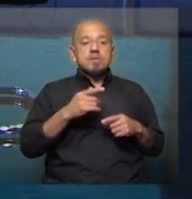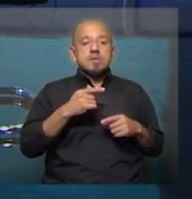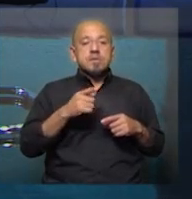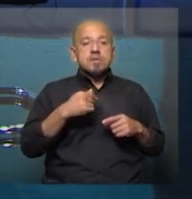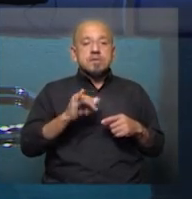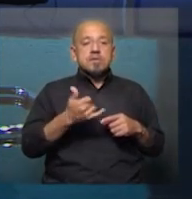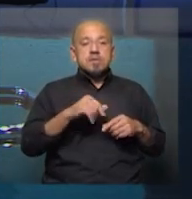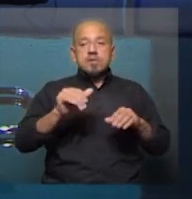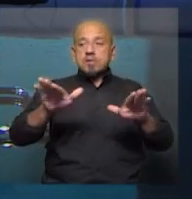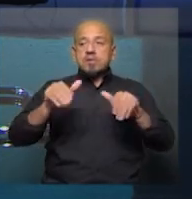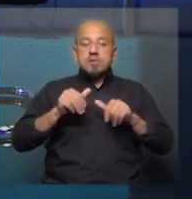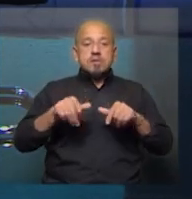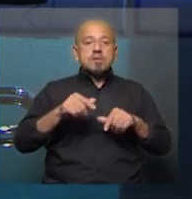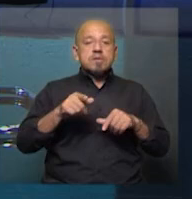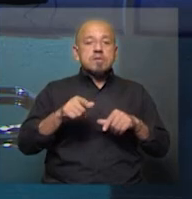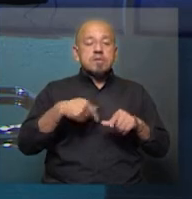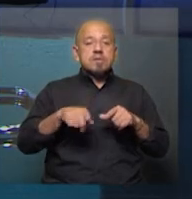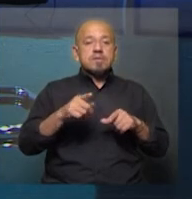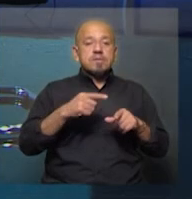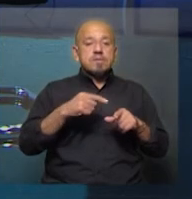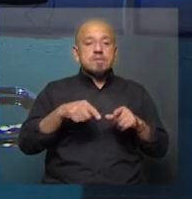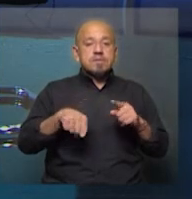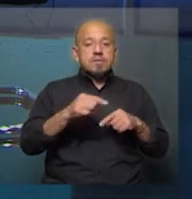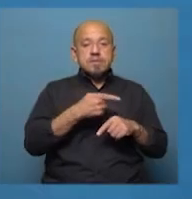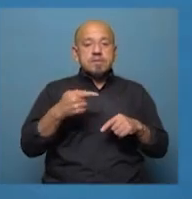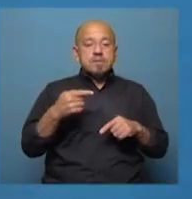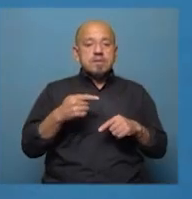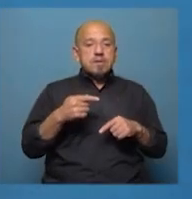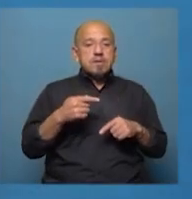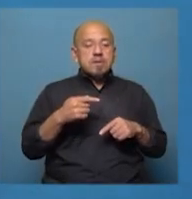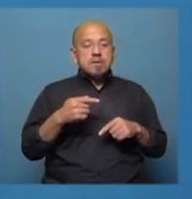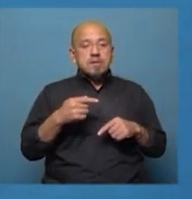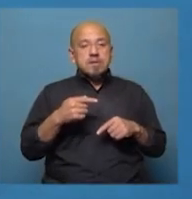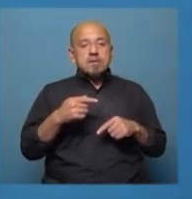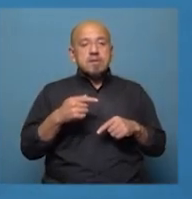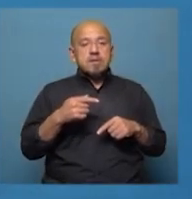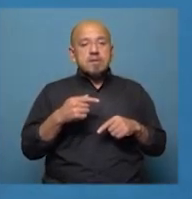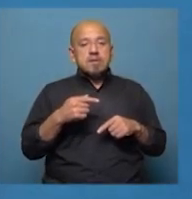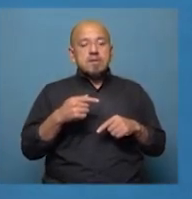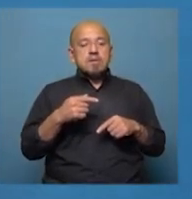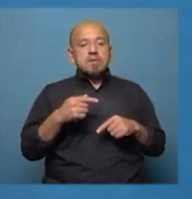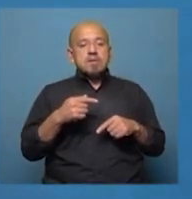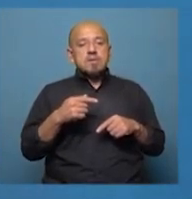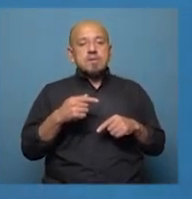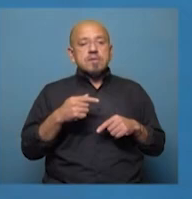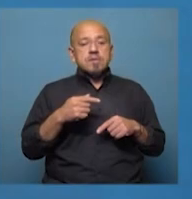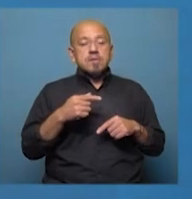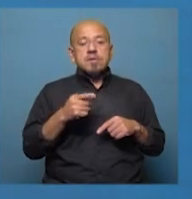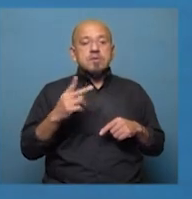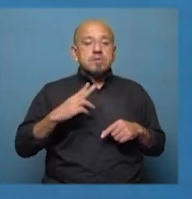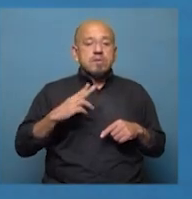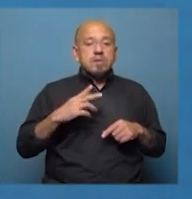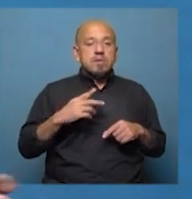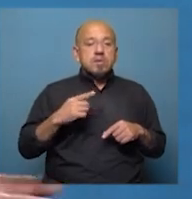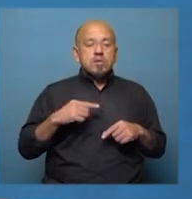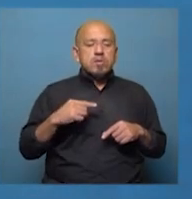estaban próximos a finalizar y que en esa semana tomaban posesión de los cargos y a los pocos días Que bueno que eso no lo iban a contratar al sector privado particularmente